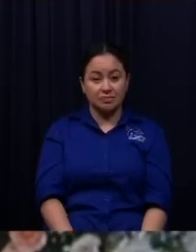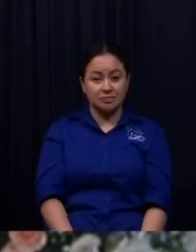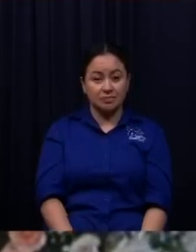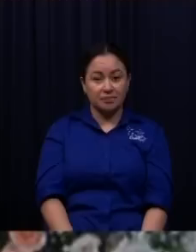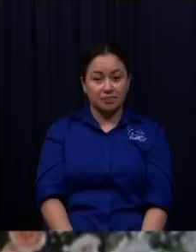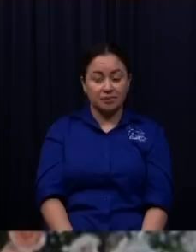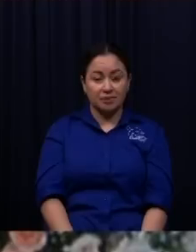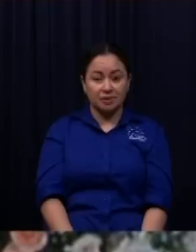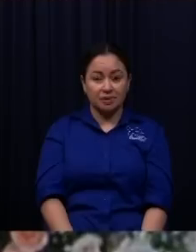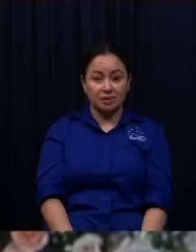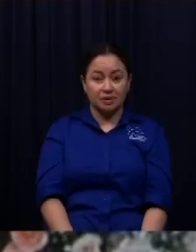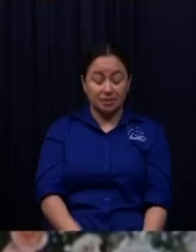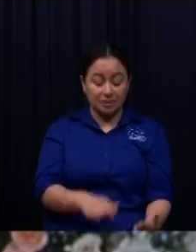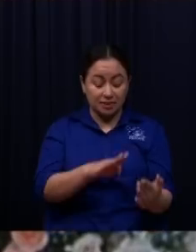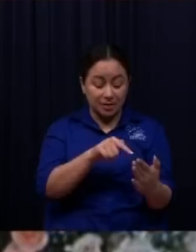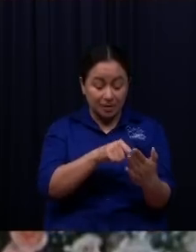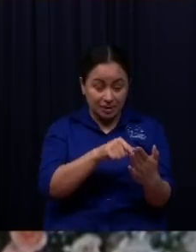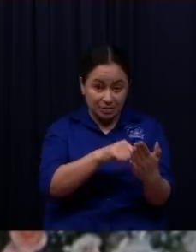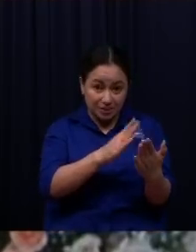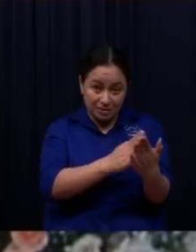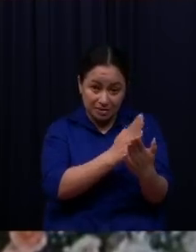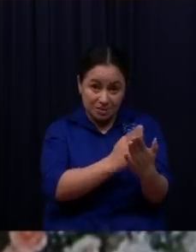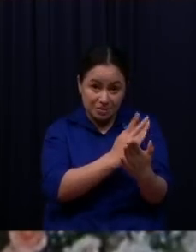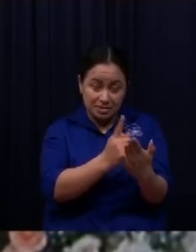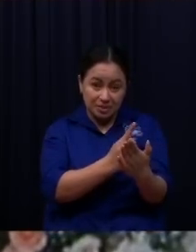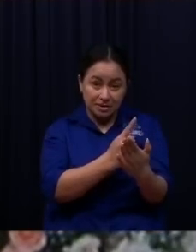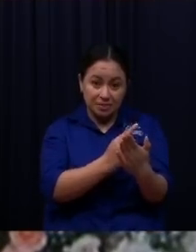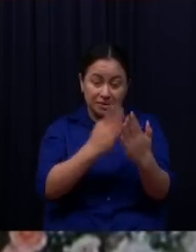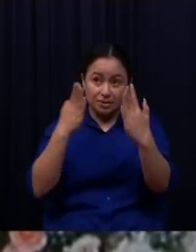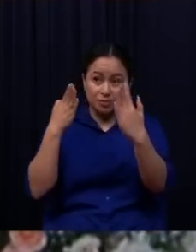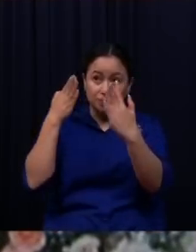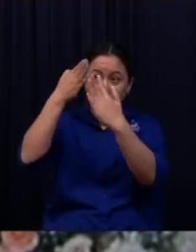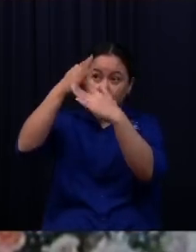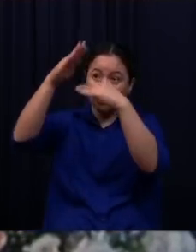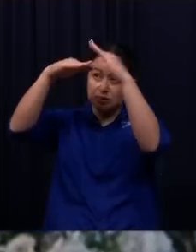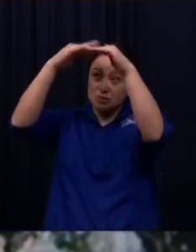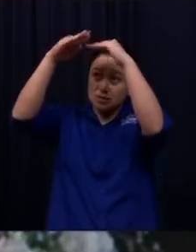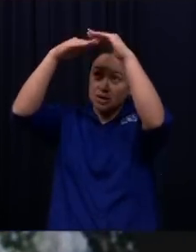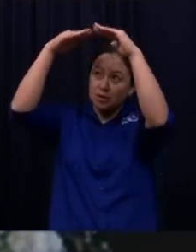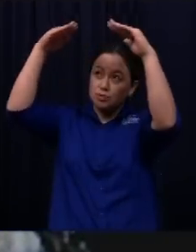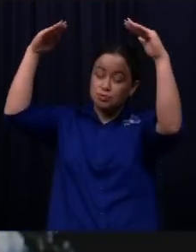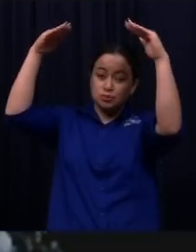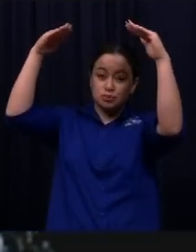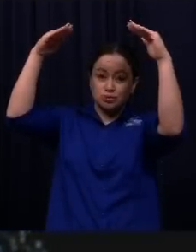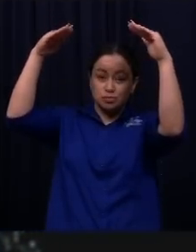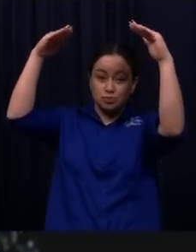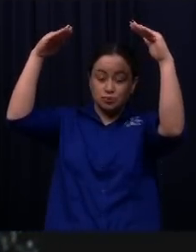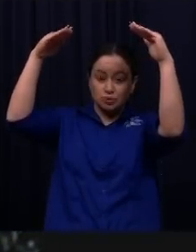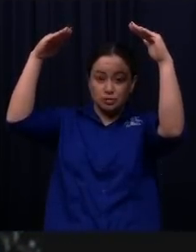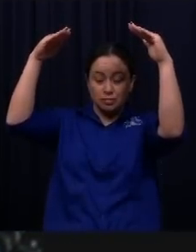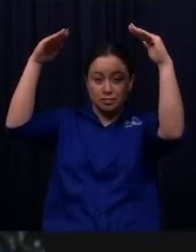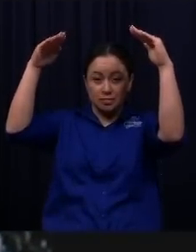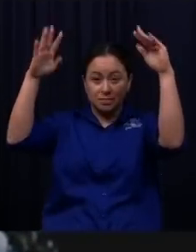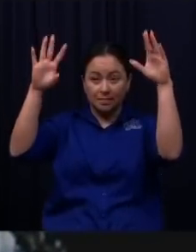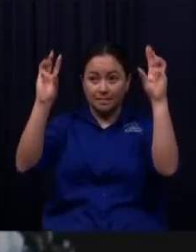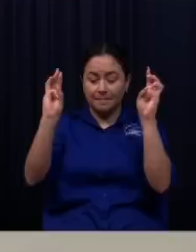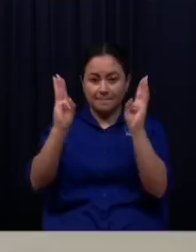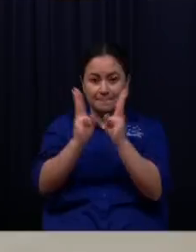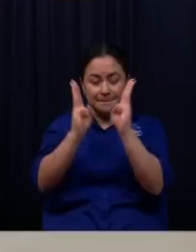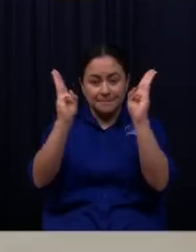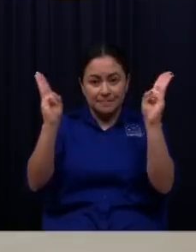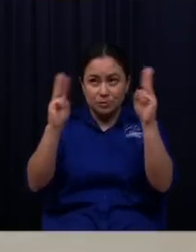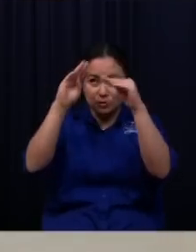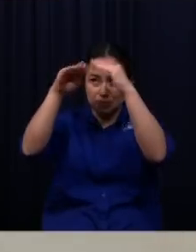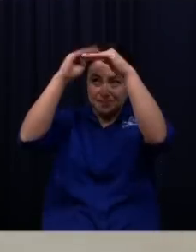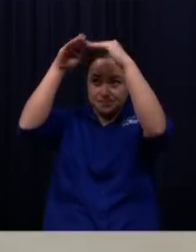Aquí dice traspasó los cielos. Y cuando nosotros analizamos esto en el Antiguo Testamento, en el